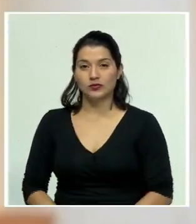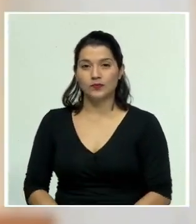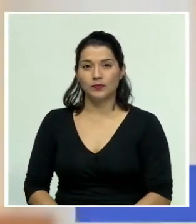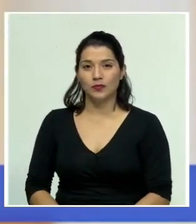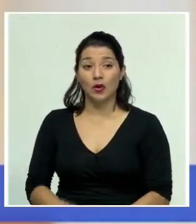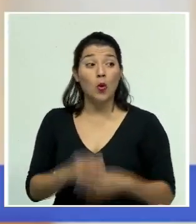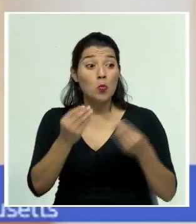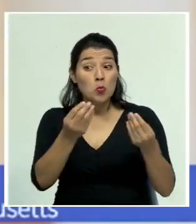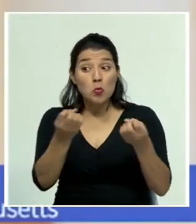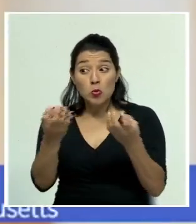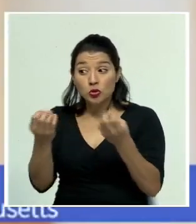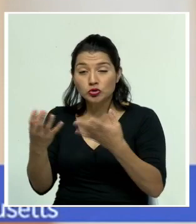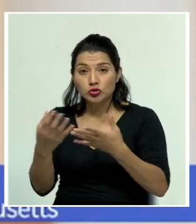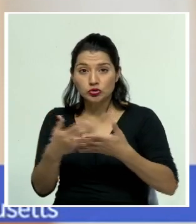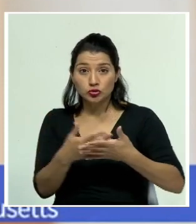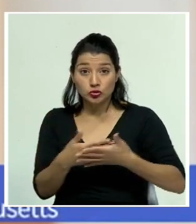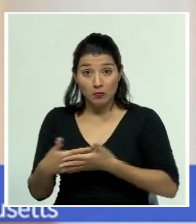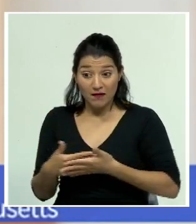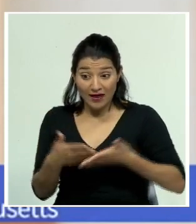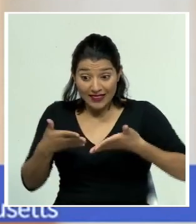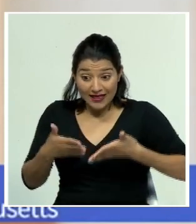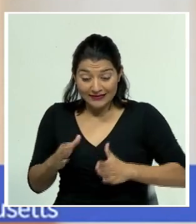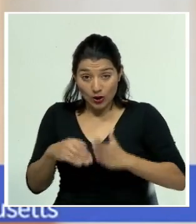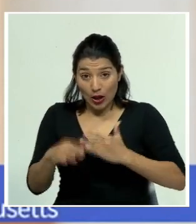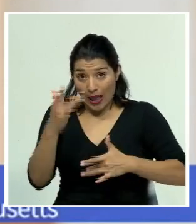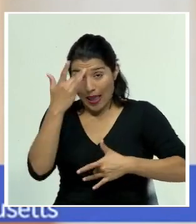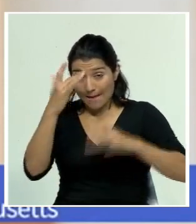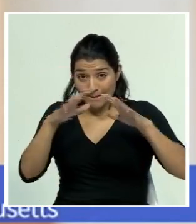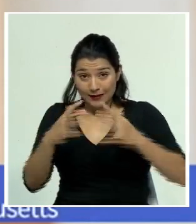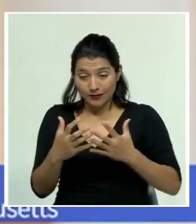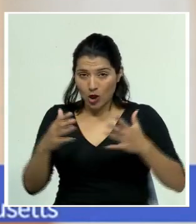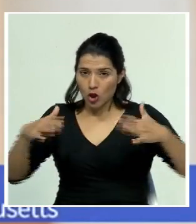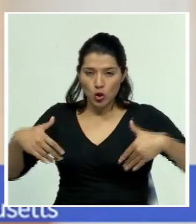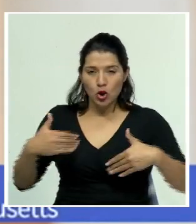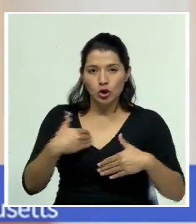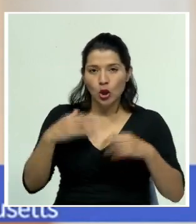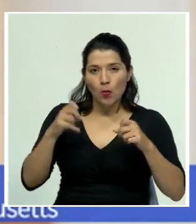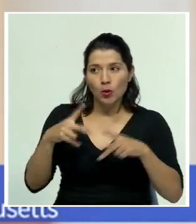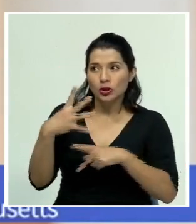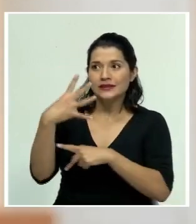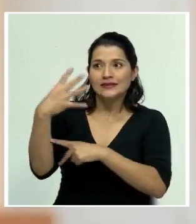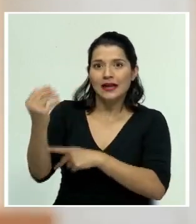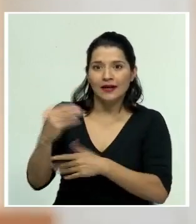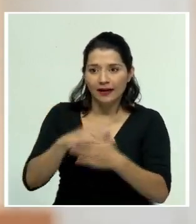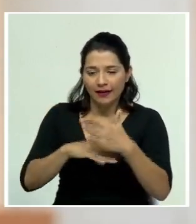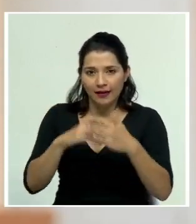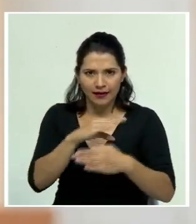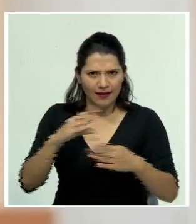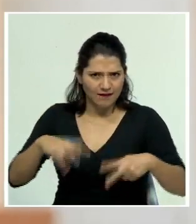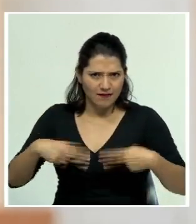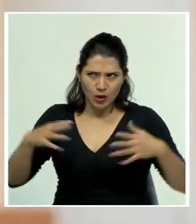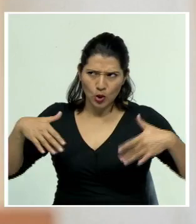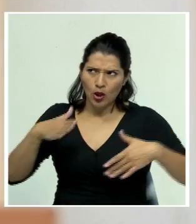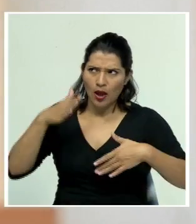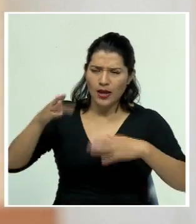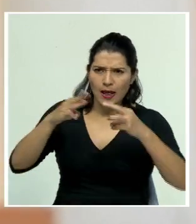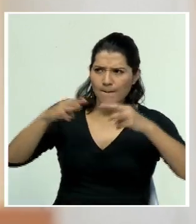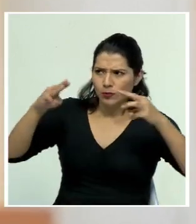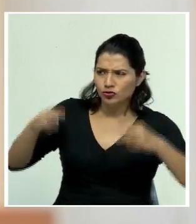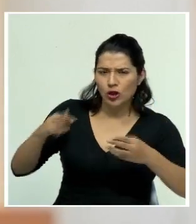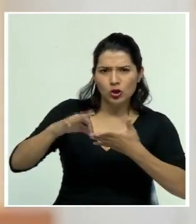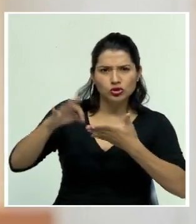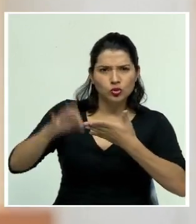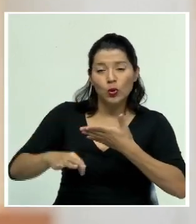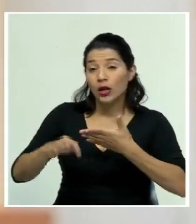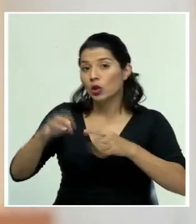Muchos de estos niños nacieron durante la pandemia y no han tenido la oportunidad de salir y vivir en el mundo. No han ido a museos, a la escuela y a